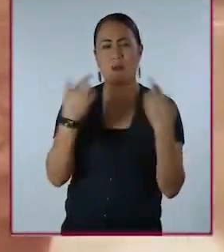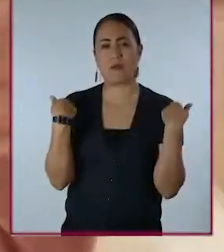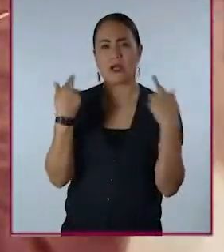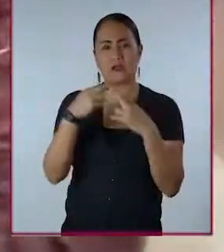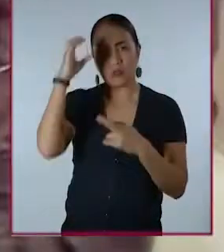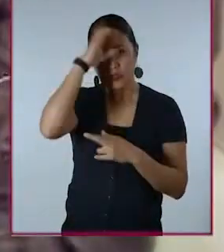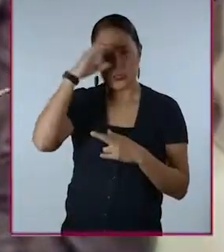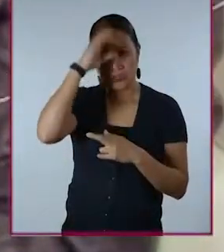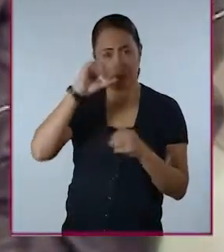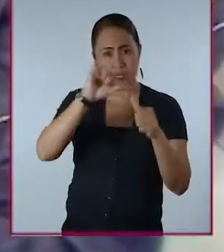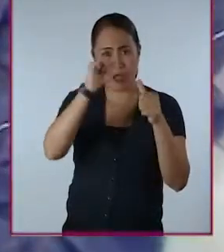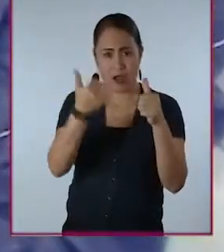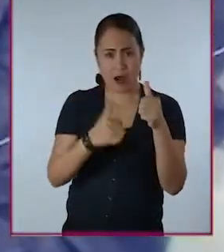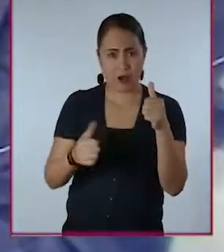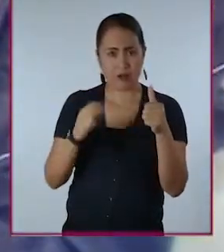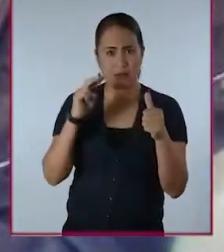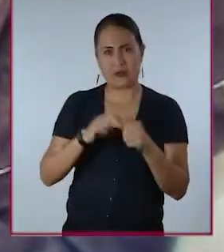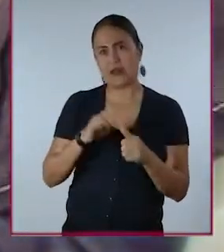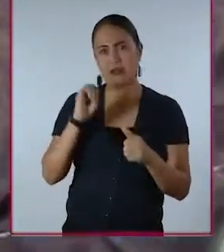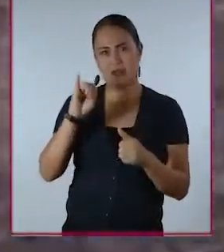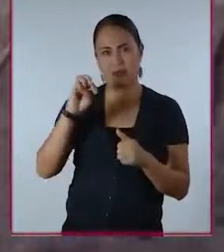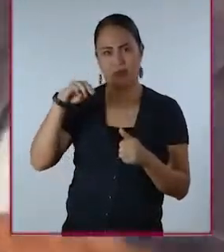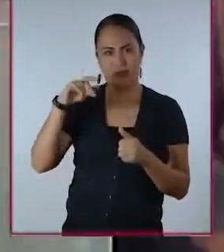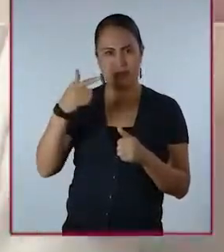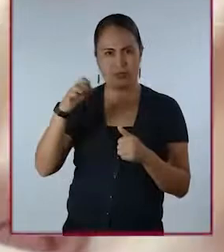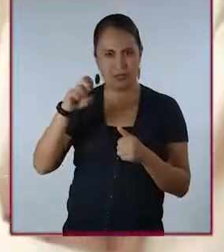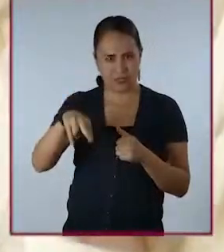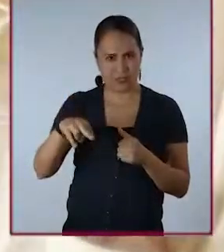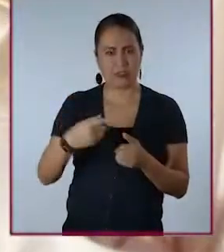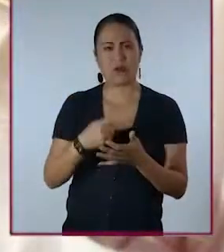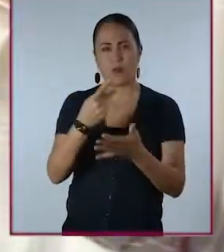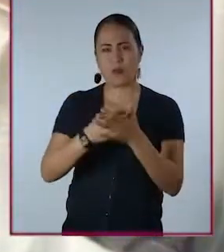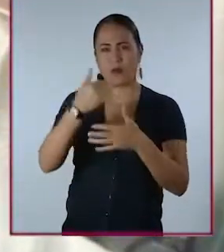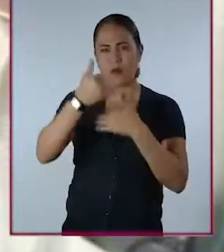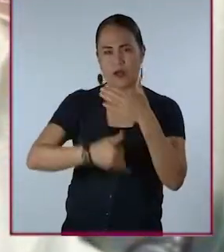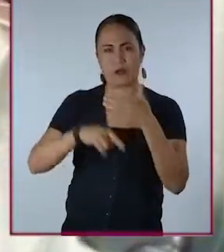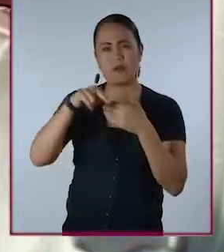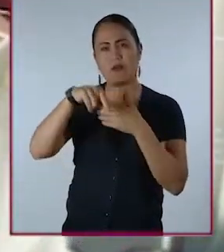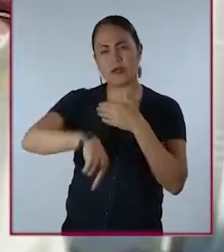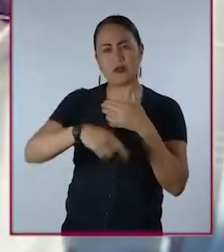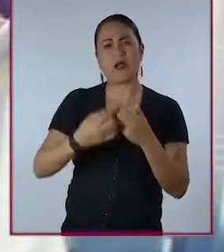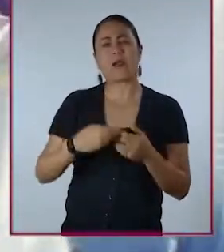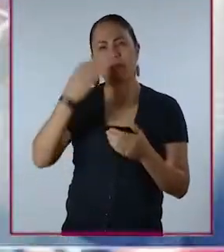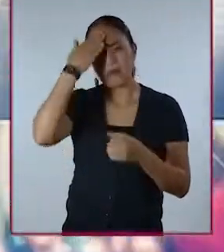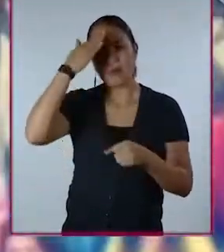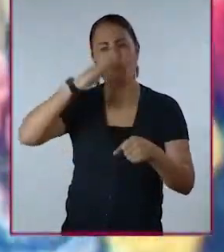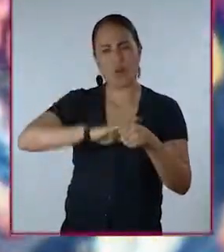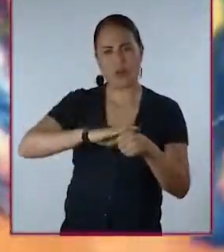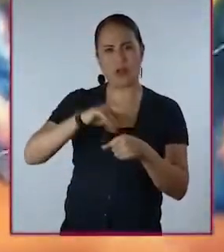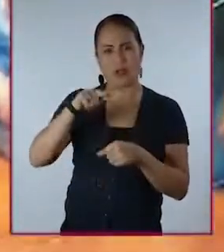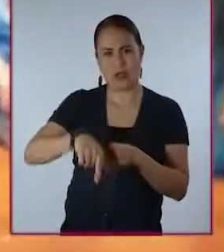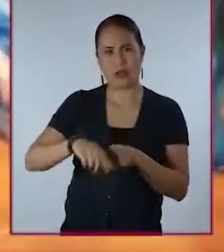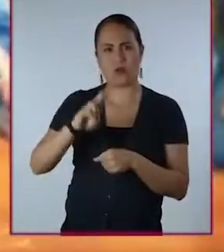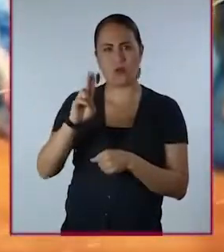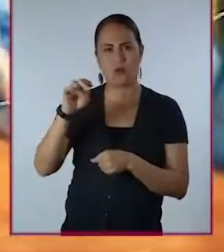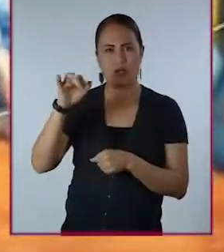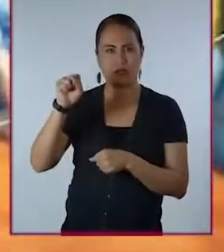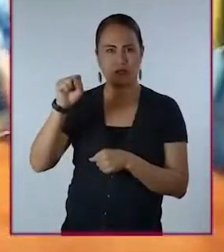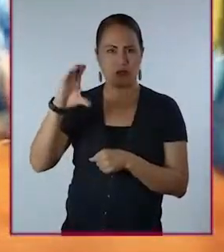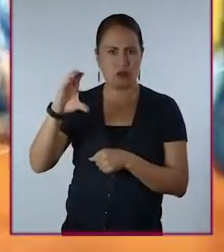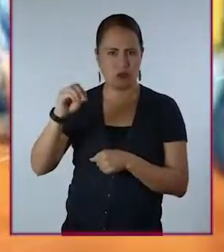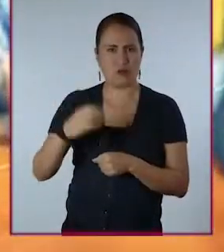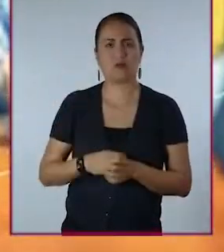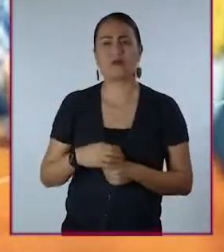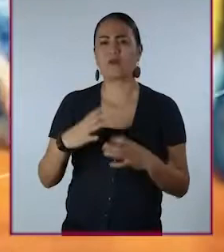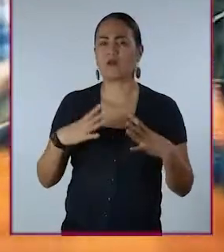Imagen, miembro del Subcomité de Preservación del Programa Memoria del Mundo de la UNESCO, coordinador del Programa